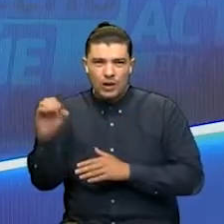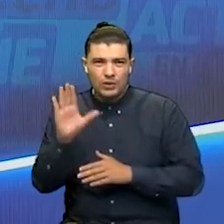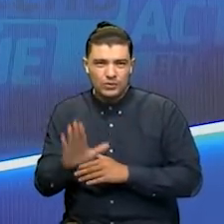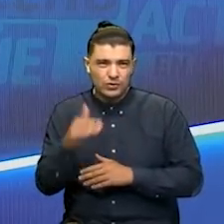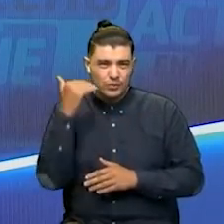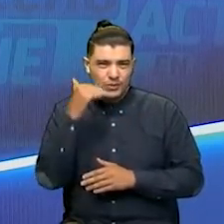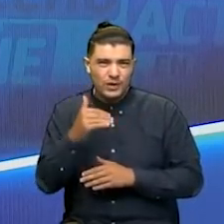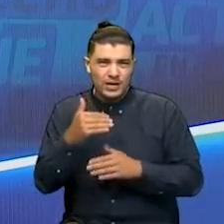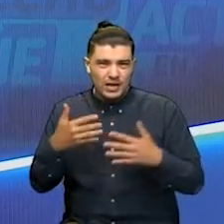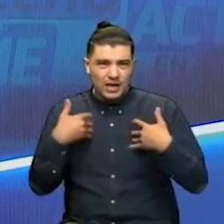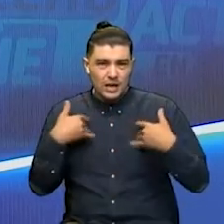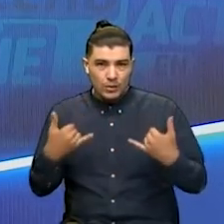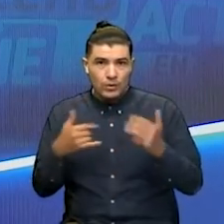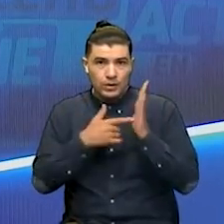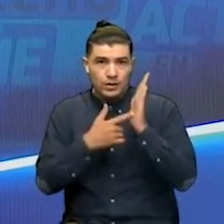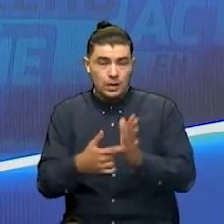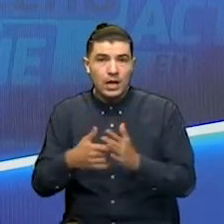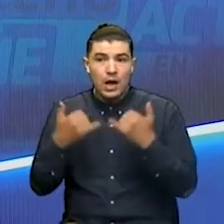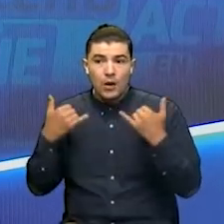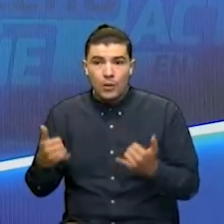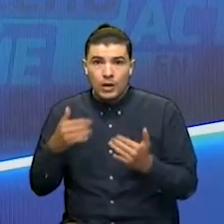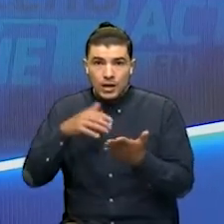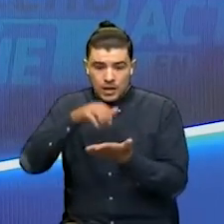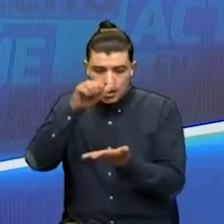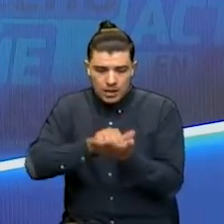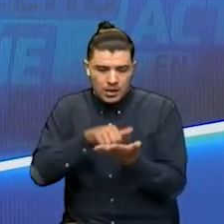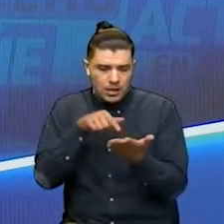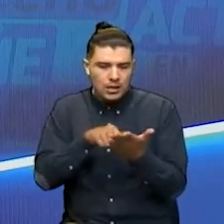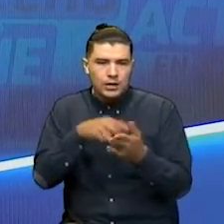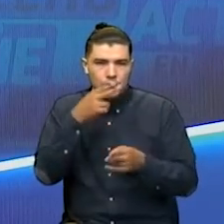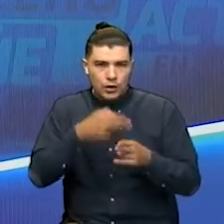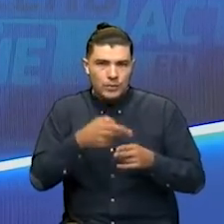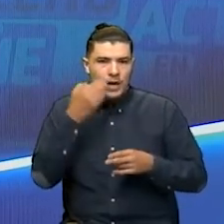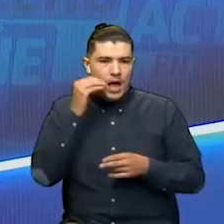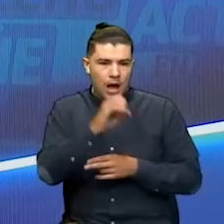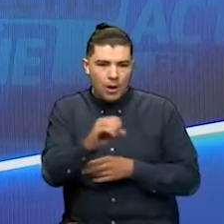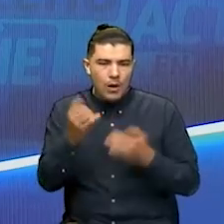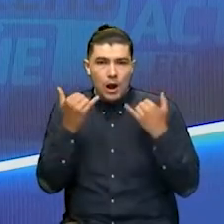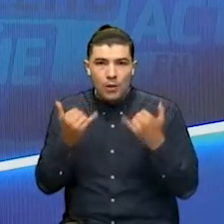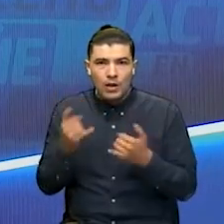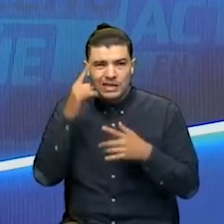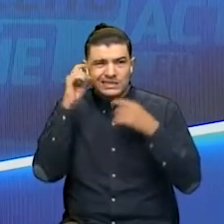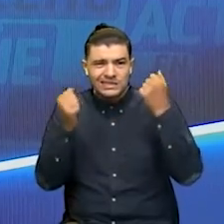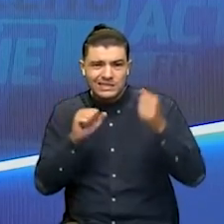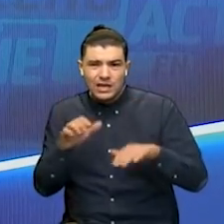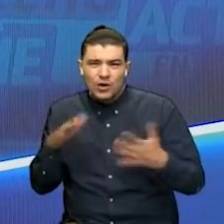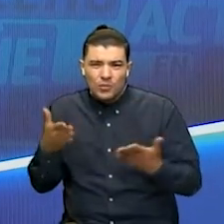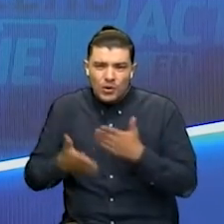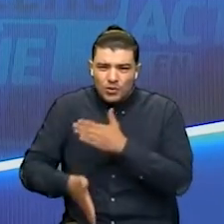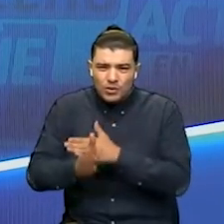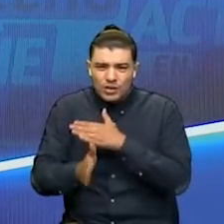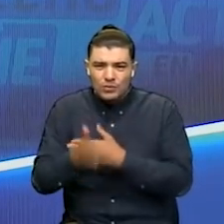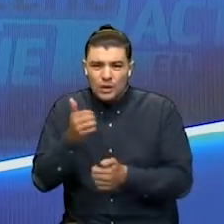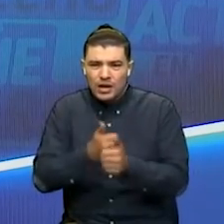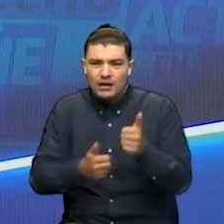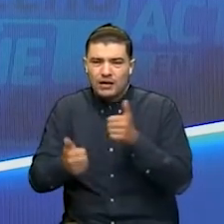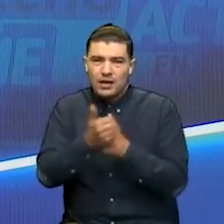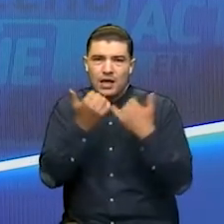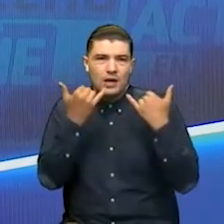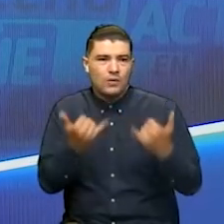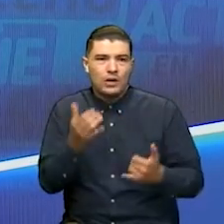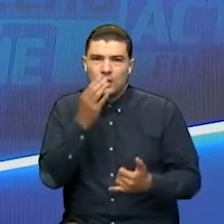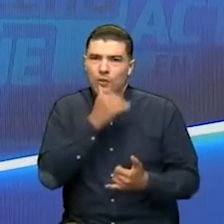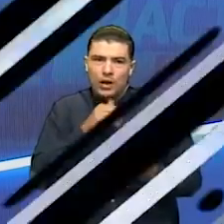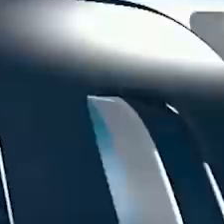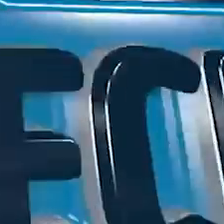televidente, pues todavía aparecen a nombre de su abuelo y tienen esas inquietudes de cómo continuar avanzando, pues no han logrado recuperar